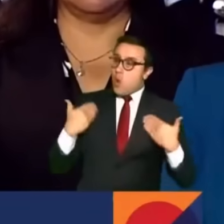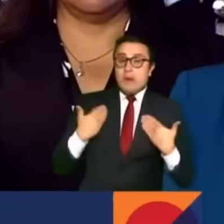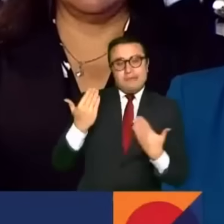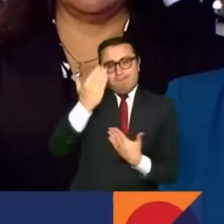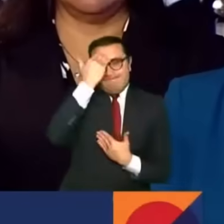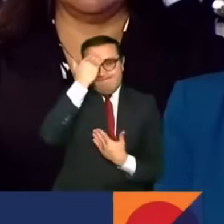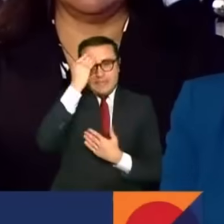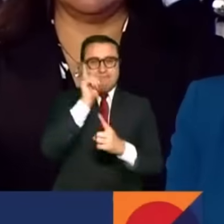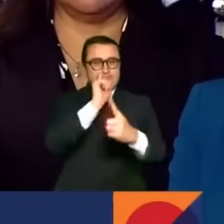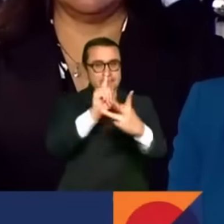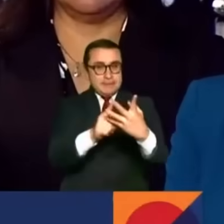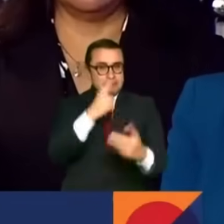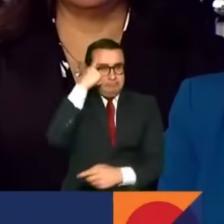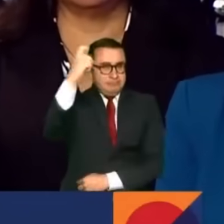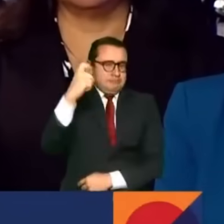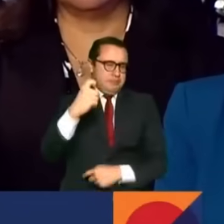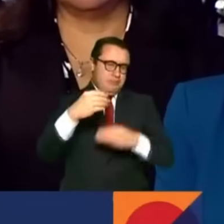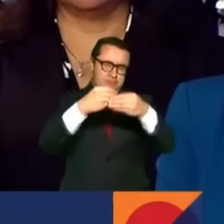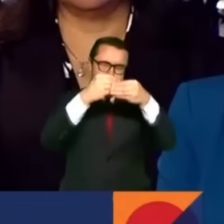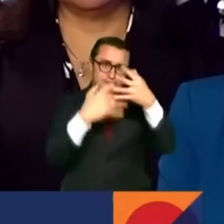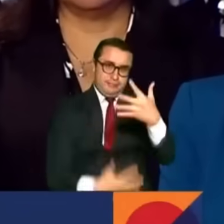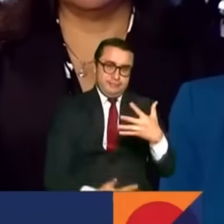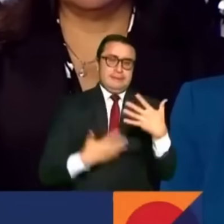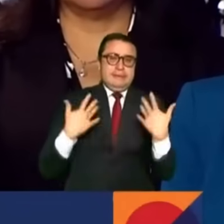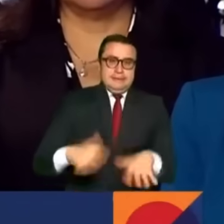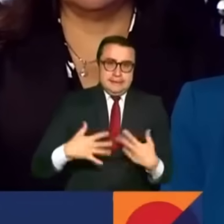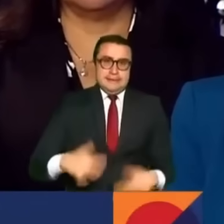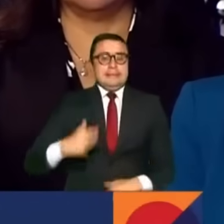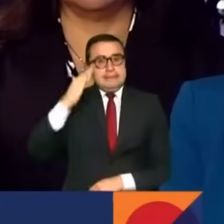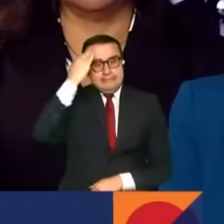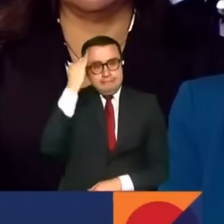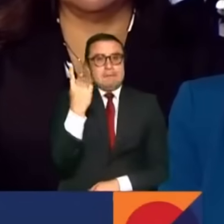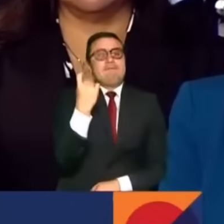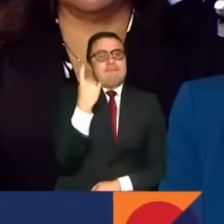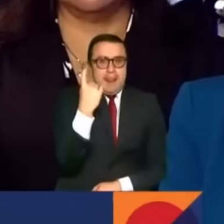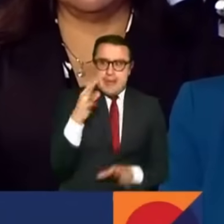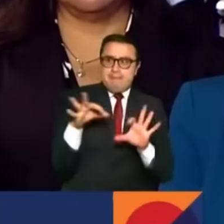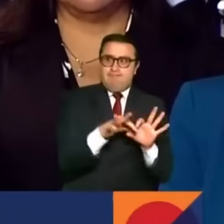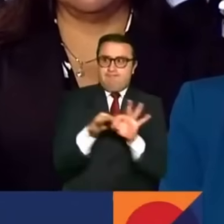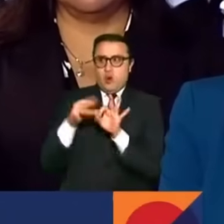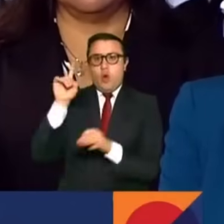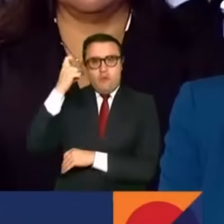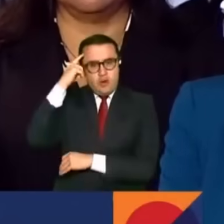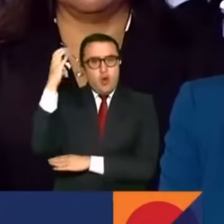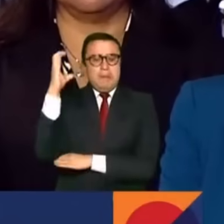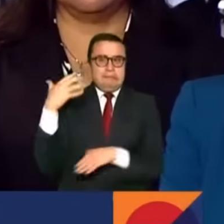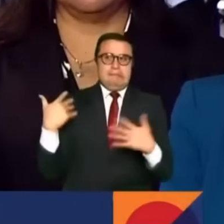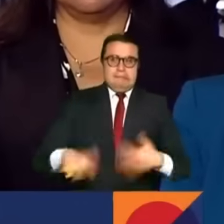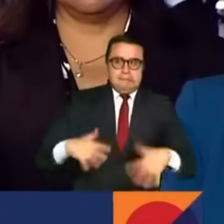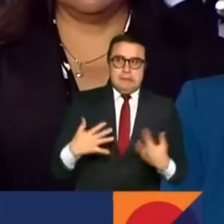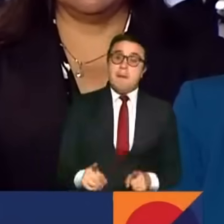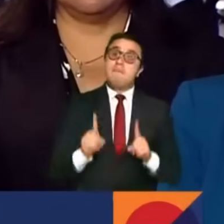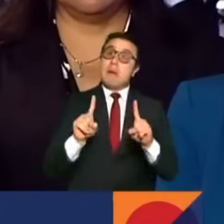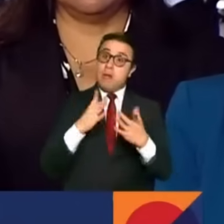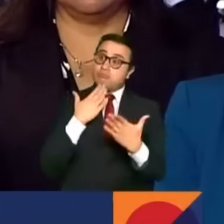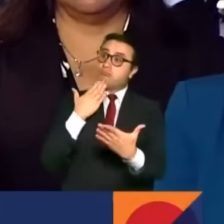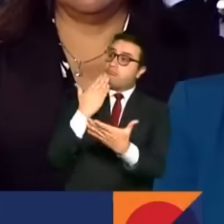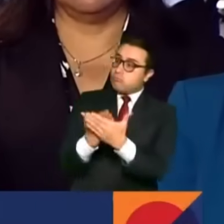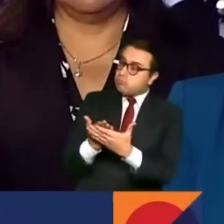hacerse en cooperación con el gobierno colombiano. Estamos muy agradecidos por todo el